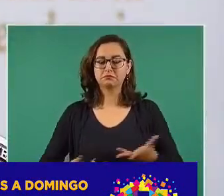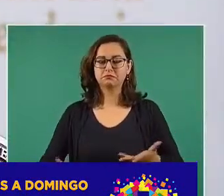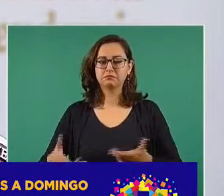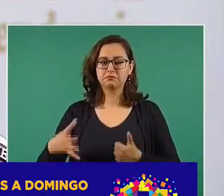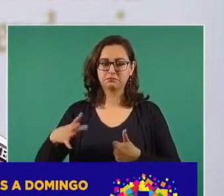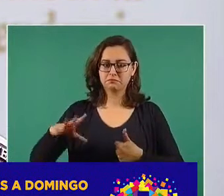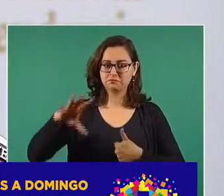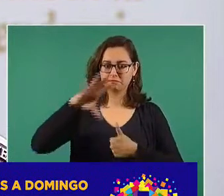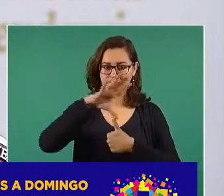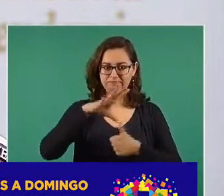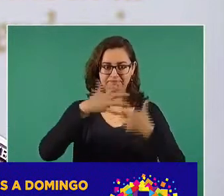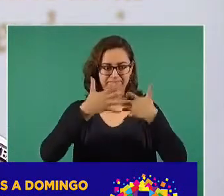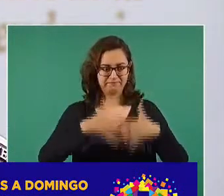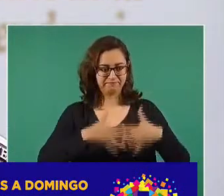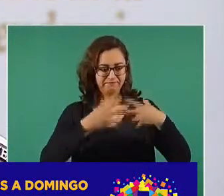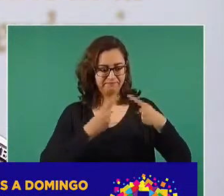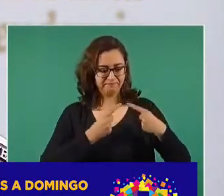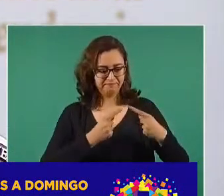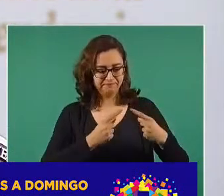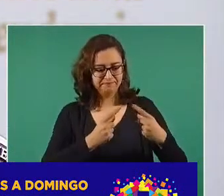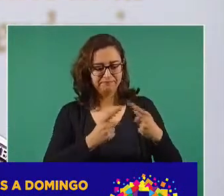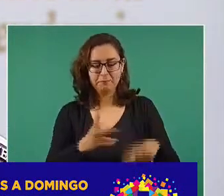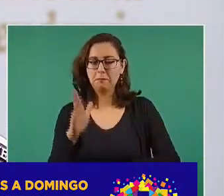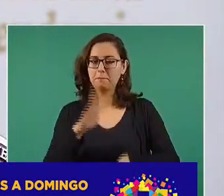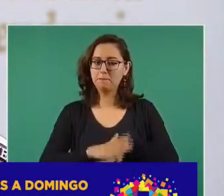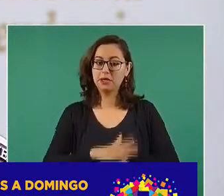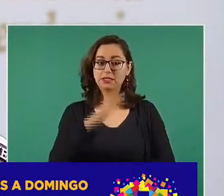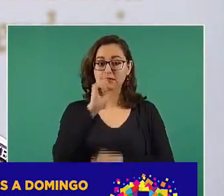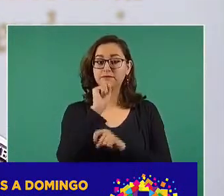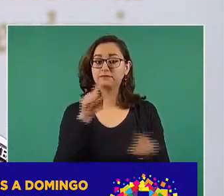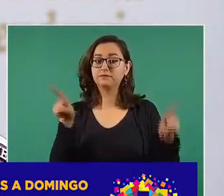América del Norte y en toda América